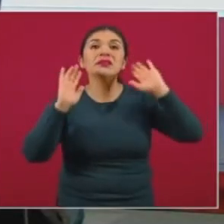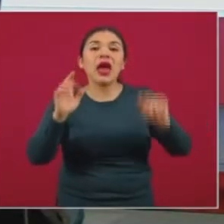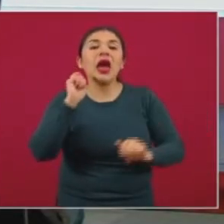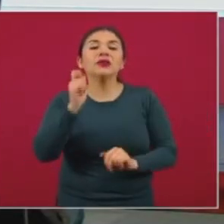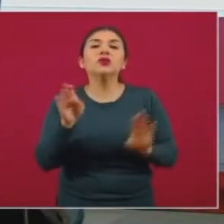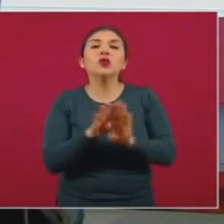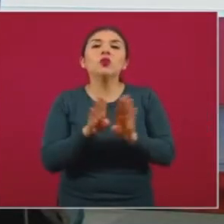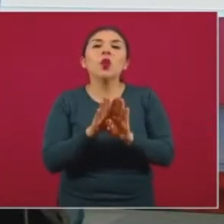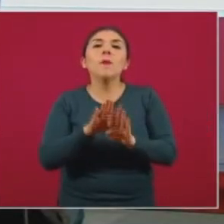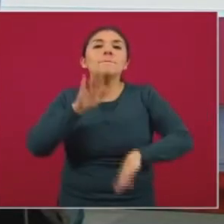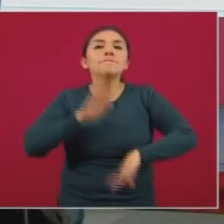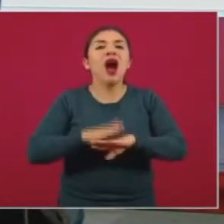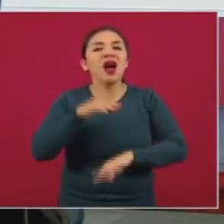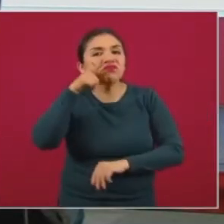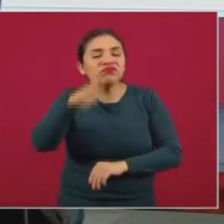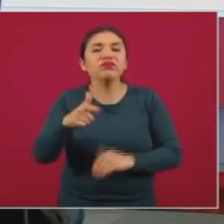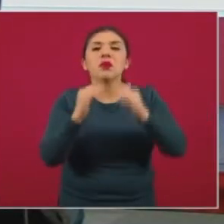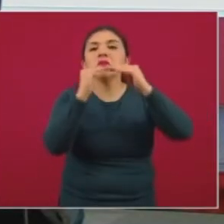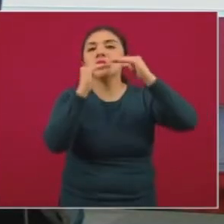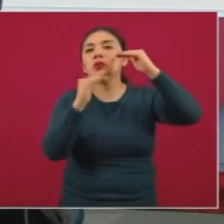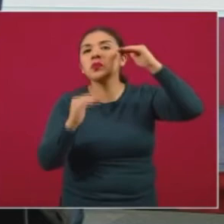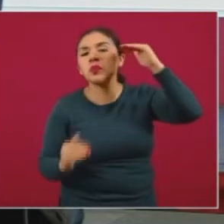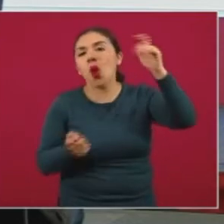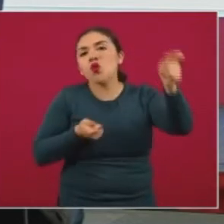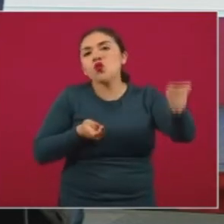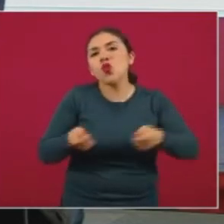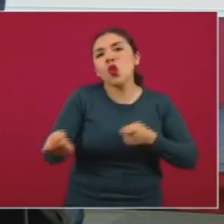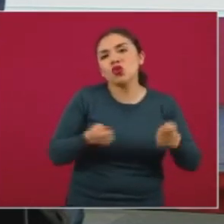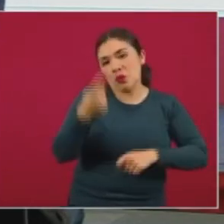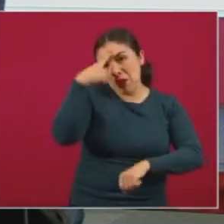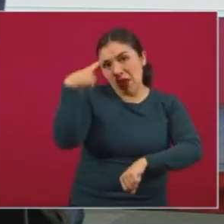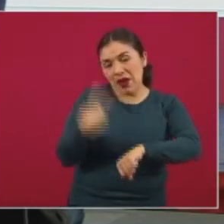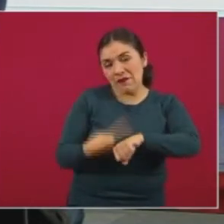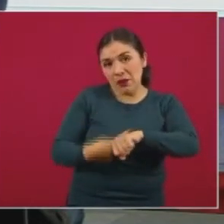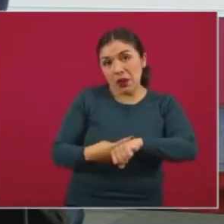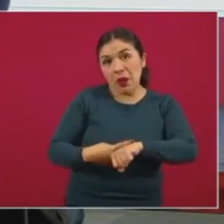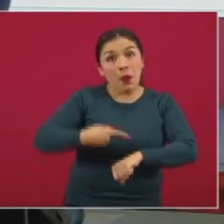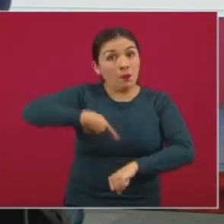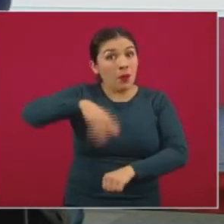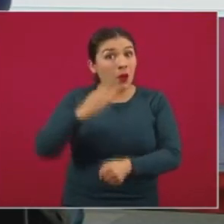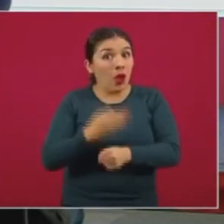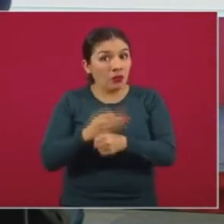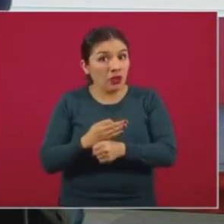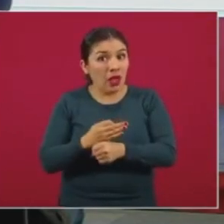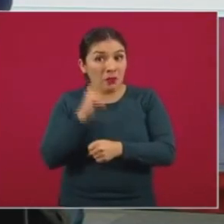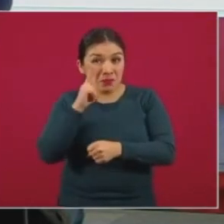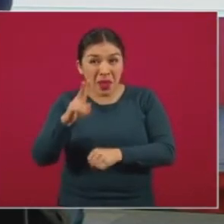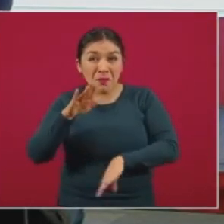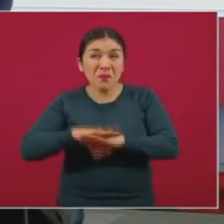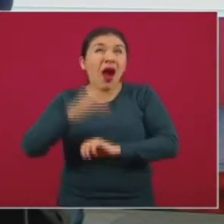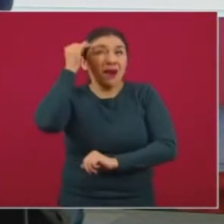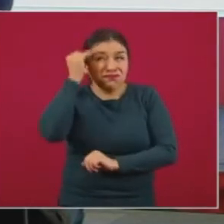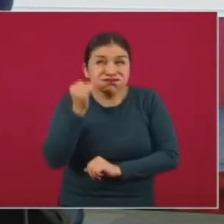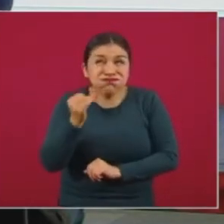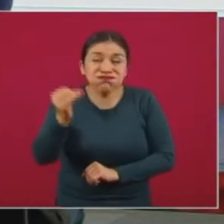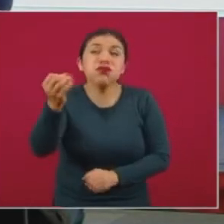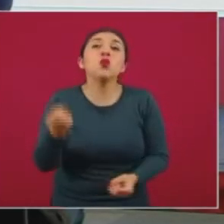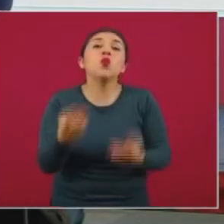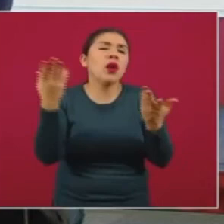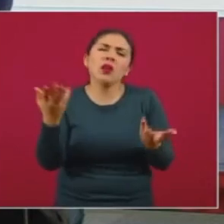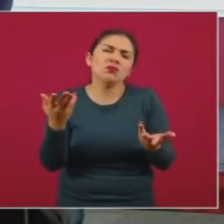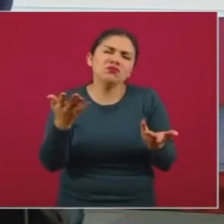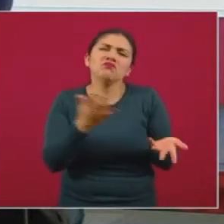una tendencia marcada a la disminución y un control de la epidemia, aunque no estamos muy lejos de estos puntos.